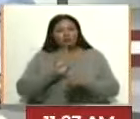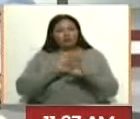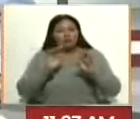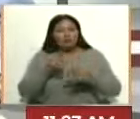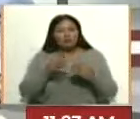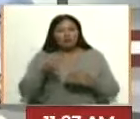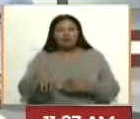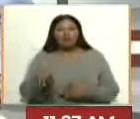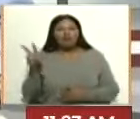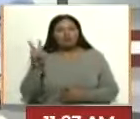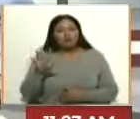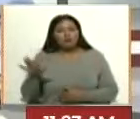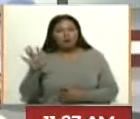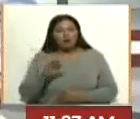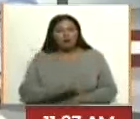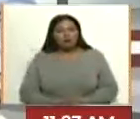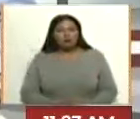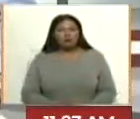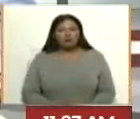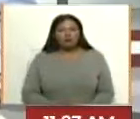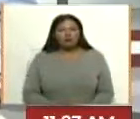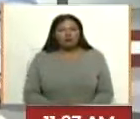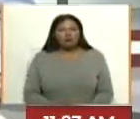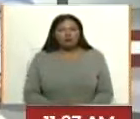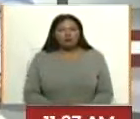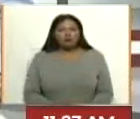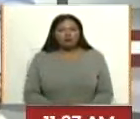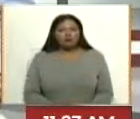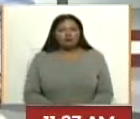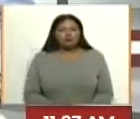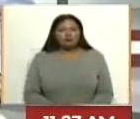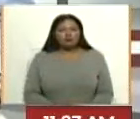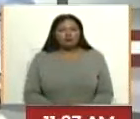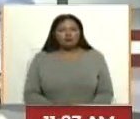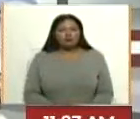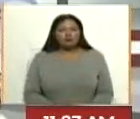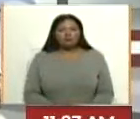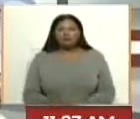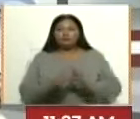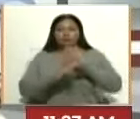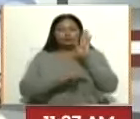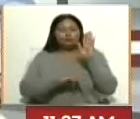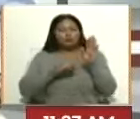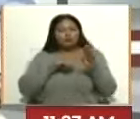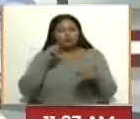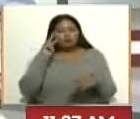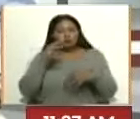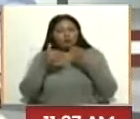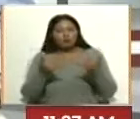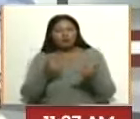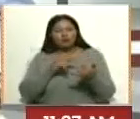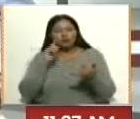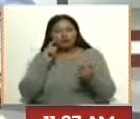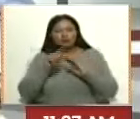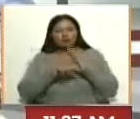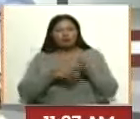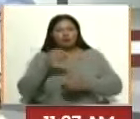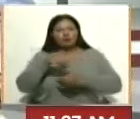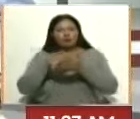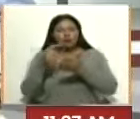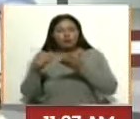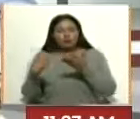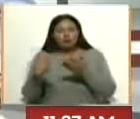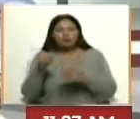Estado venezolano, en consecuencia va a reavivar las medidas coercitivas unilaterales. Desde luego que se trata de una intromisión en los